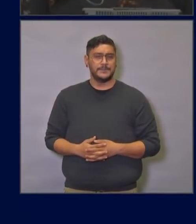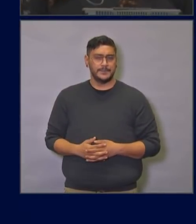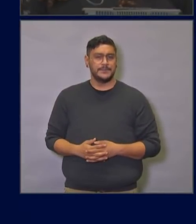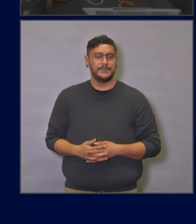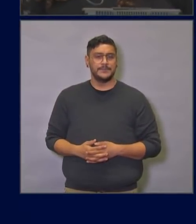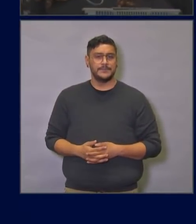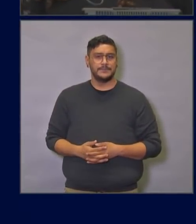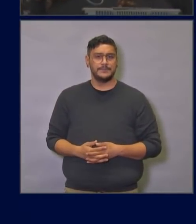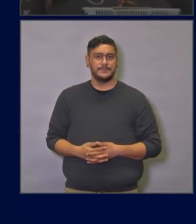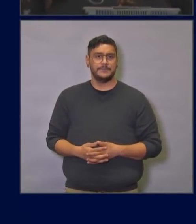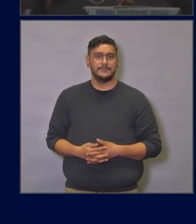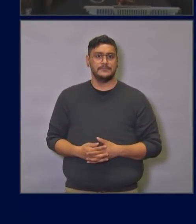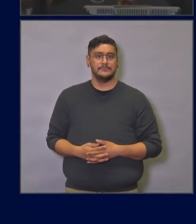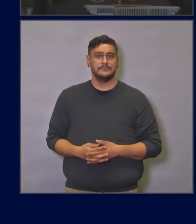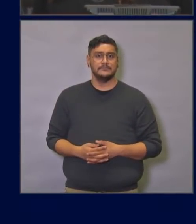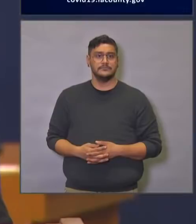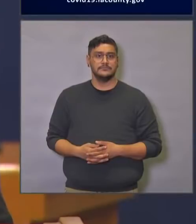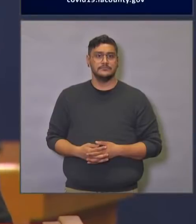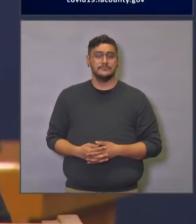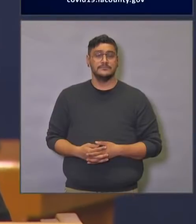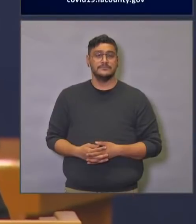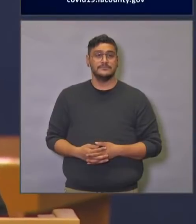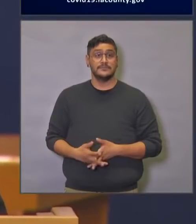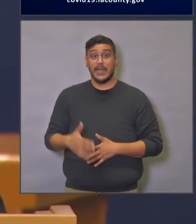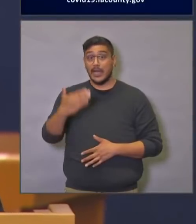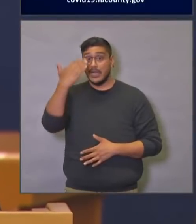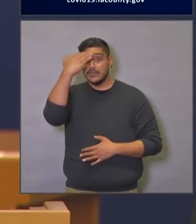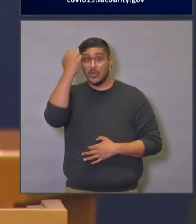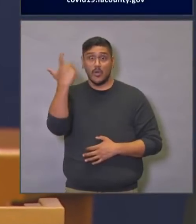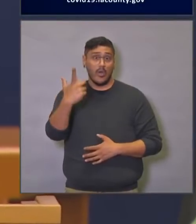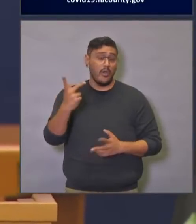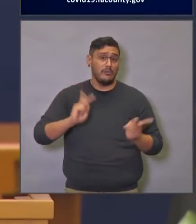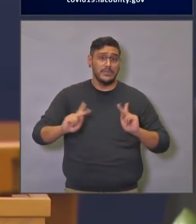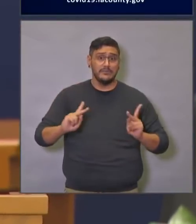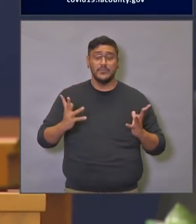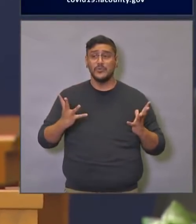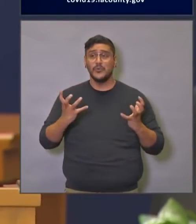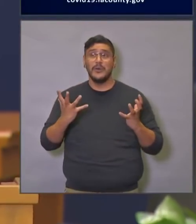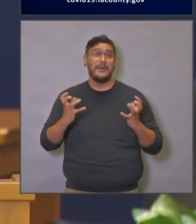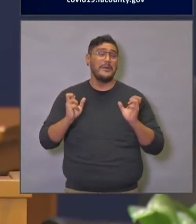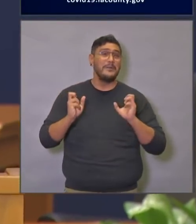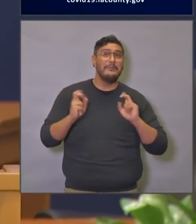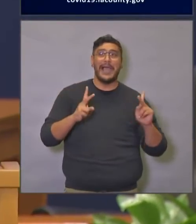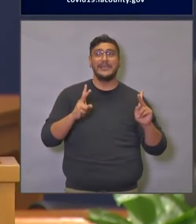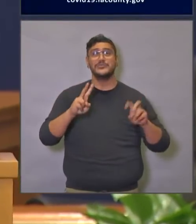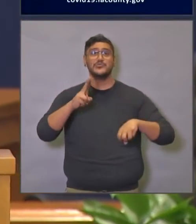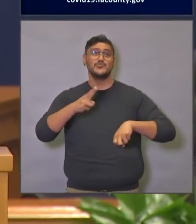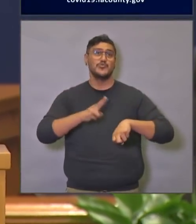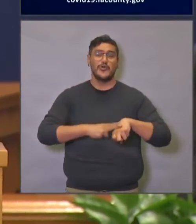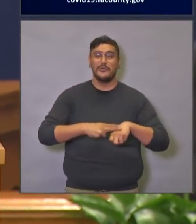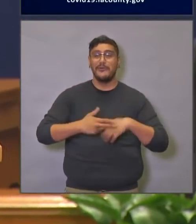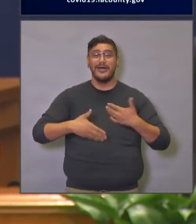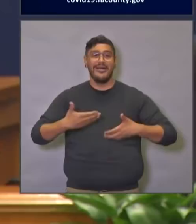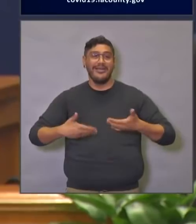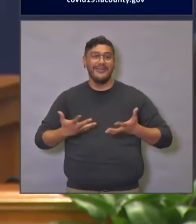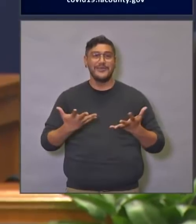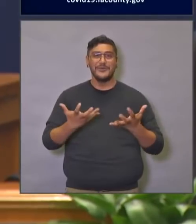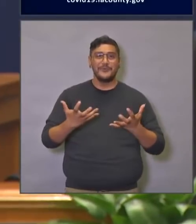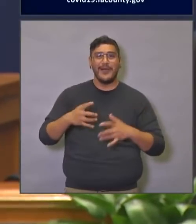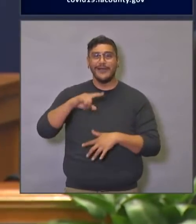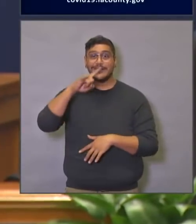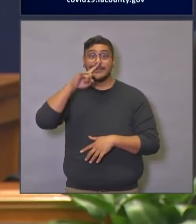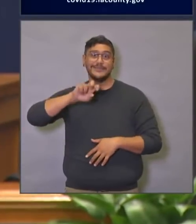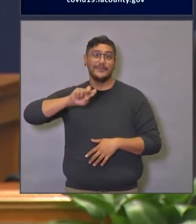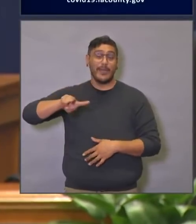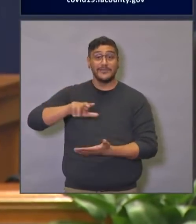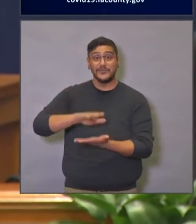Y sabemos que todos estamos ansiosos por ver que nuestras vidas vuelvan a la normalidad y queremos que nuestros hijos regresen a la